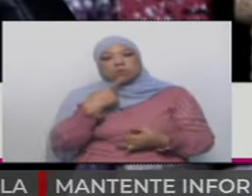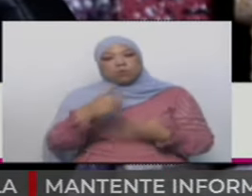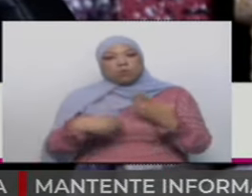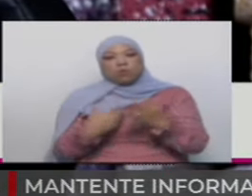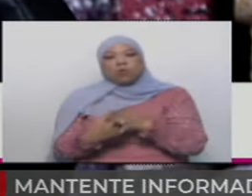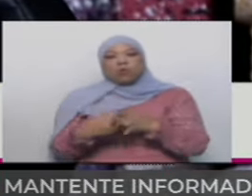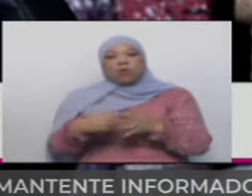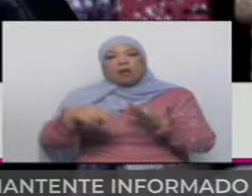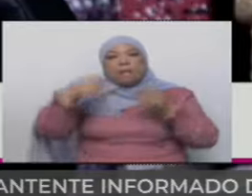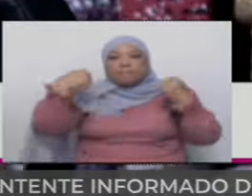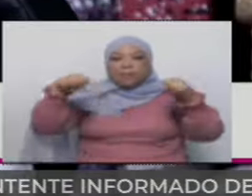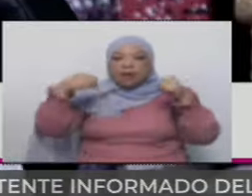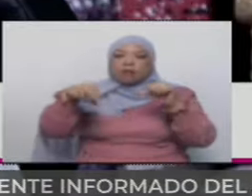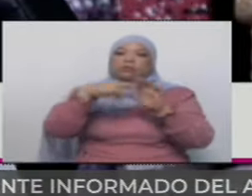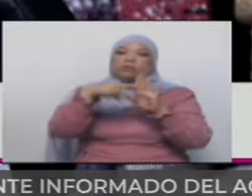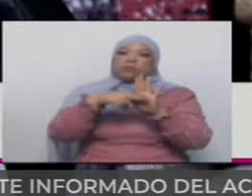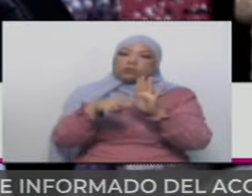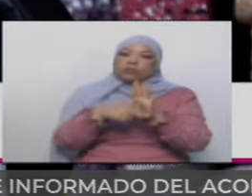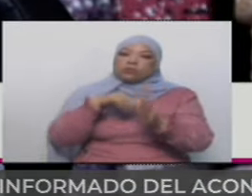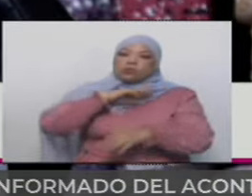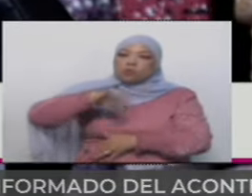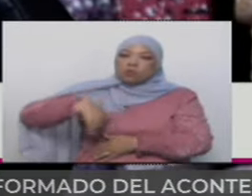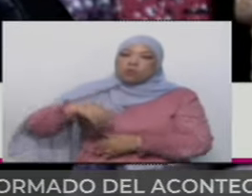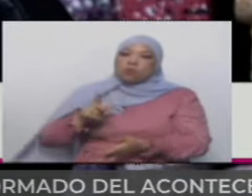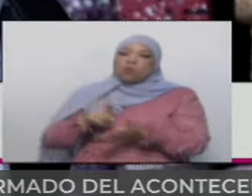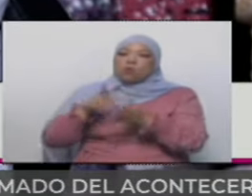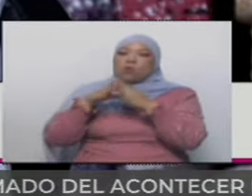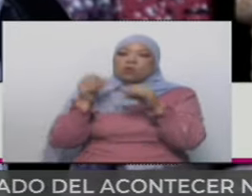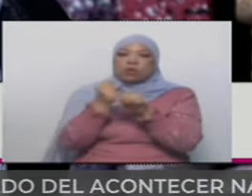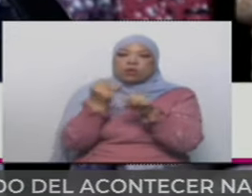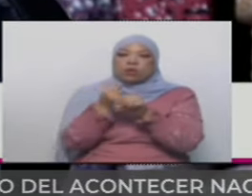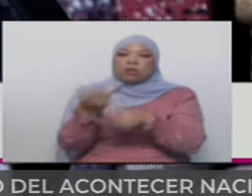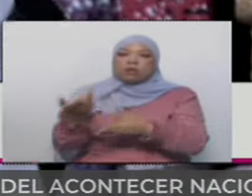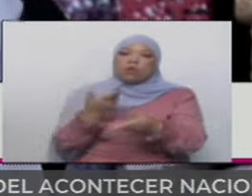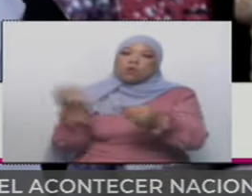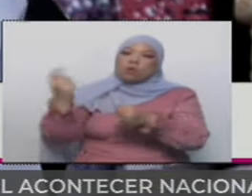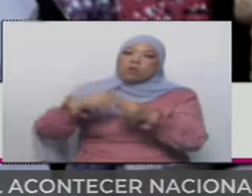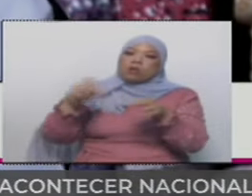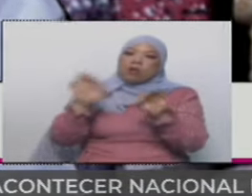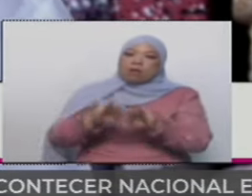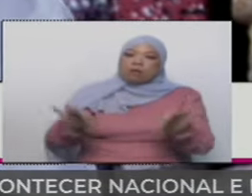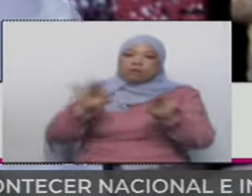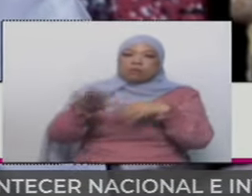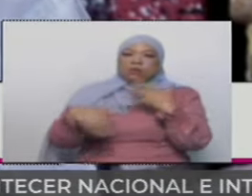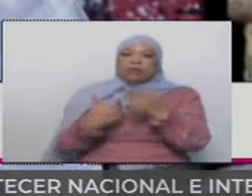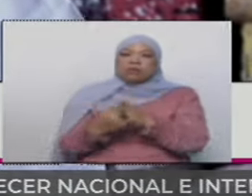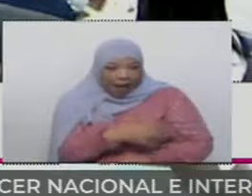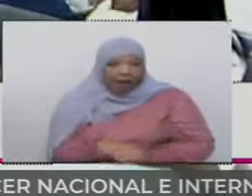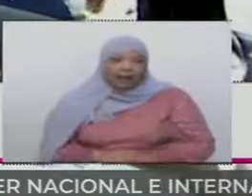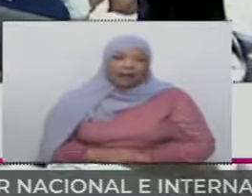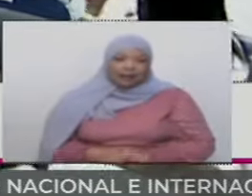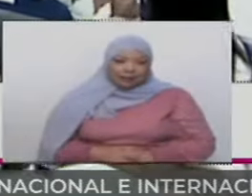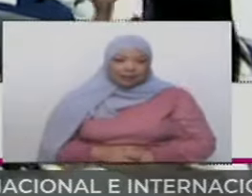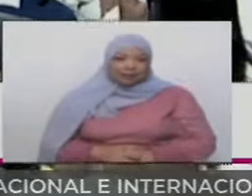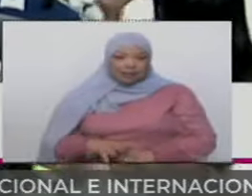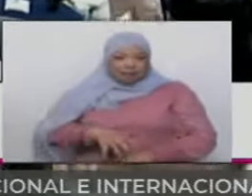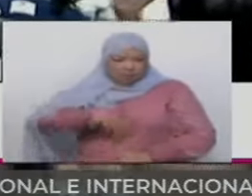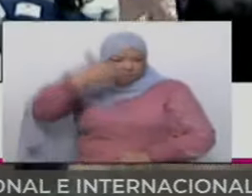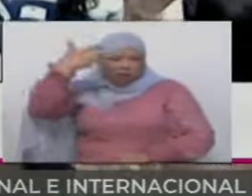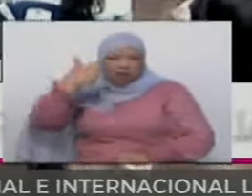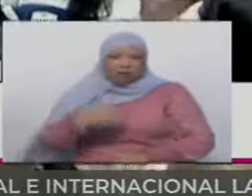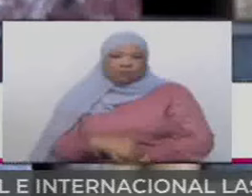esta metodología aquí estamos participando todos sin inclusión y sin sentarismo de nada, presidente. Gracias,